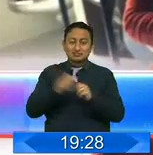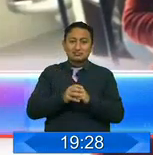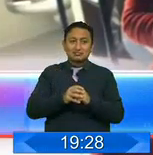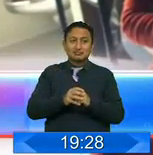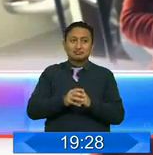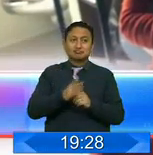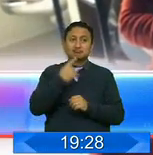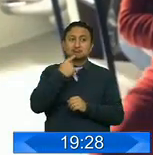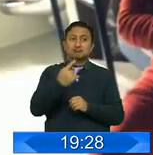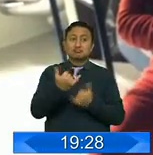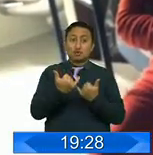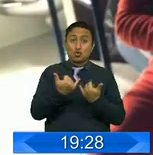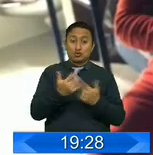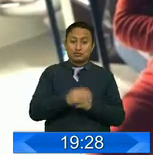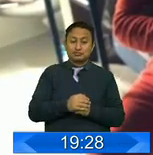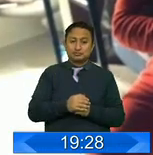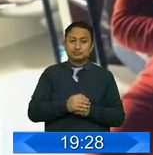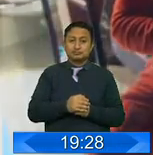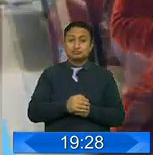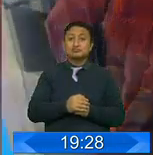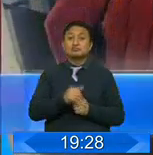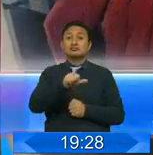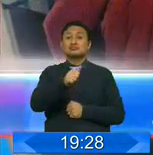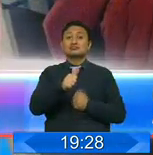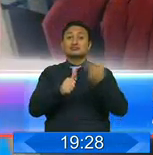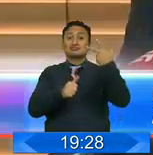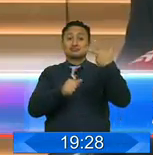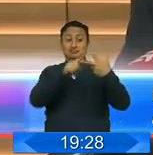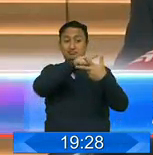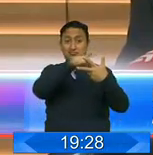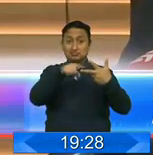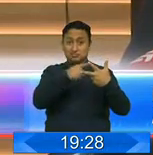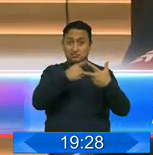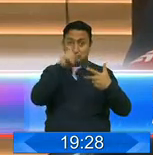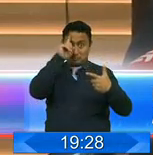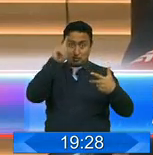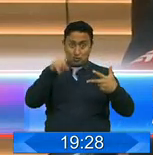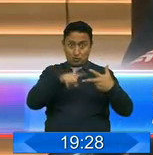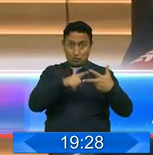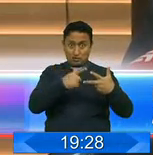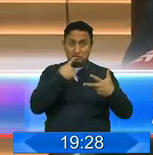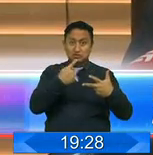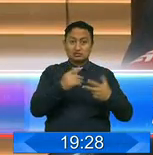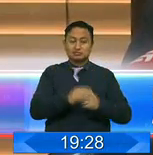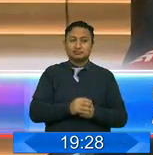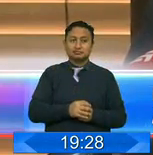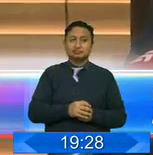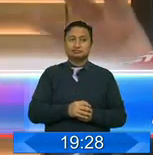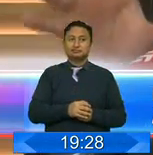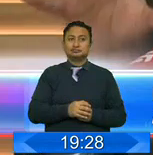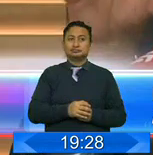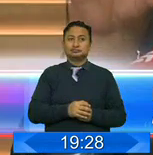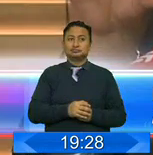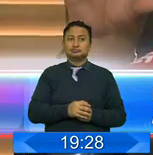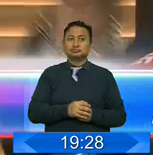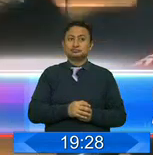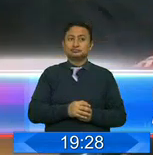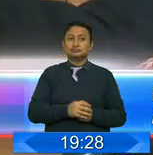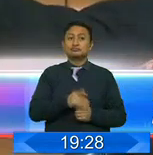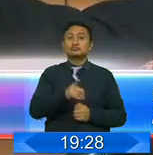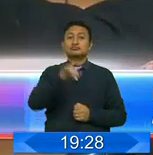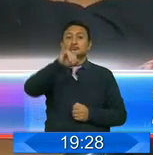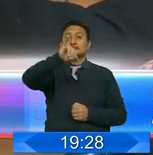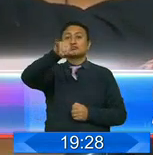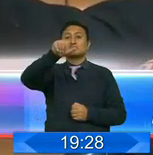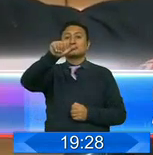Dice además que hay una coartada de parte de los otros tres procesados. La coartada de los otros tres procesados es implicar a que Javier